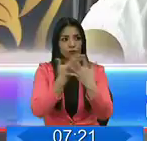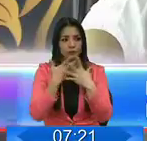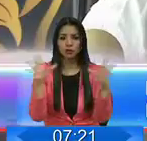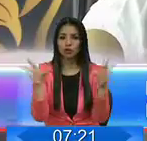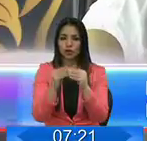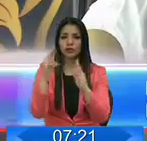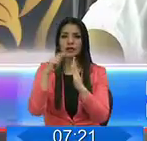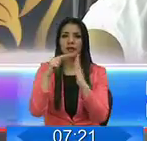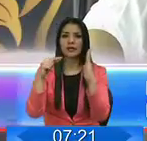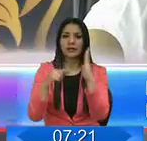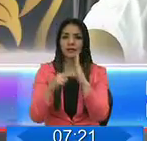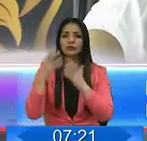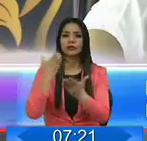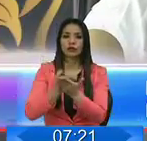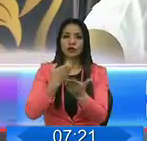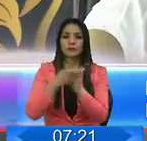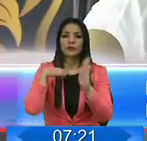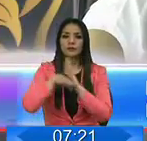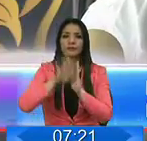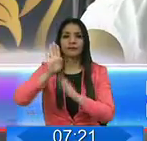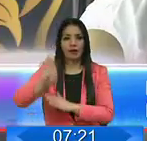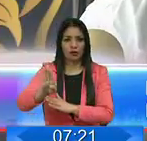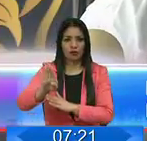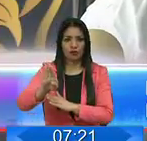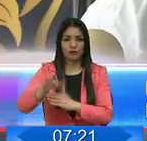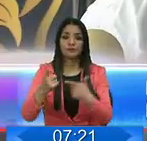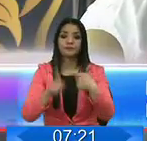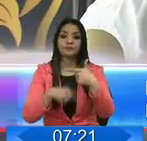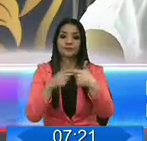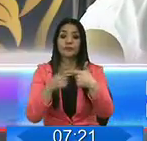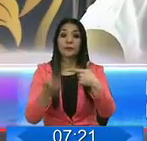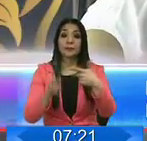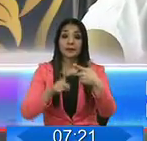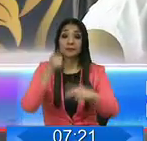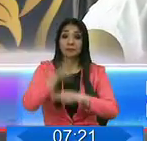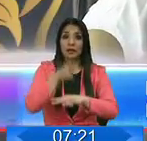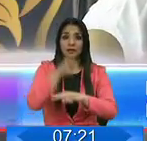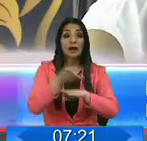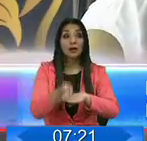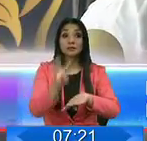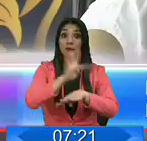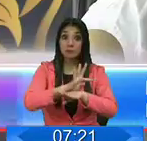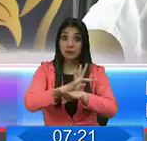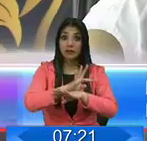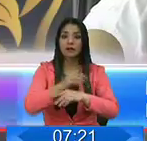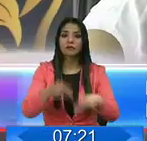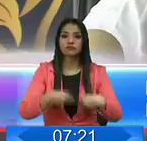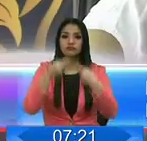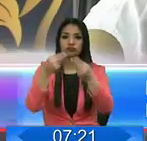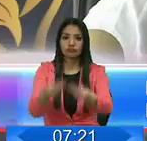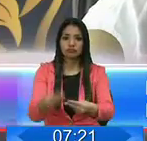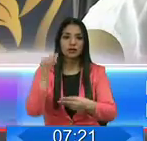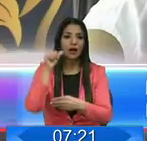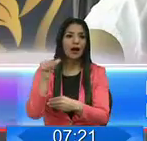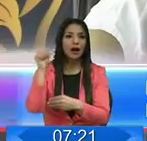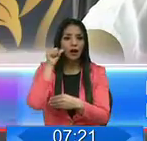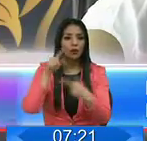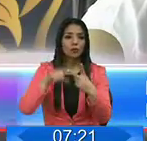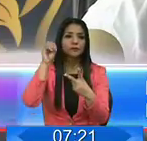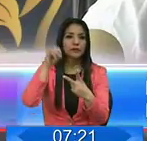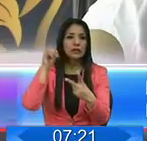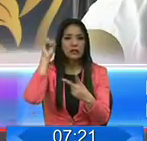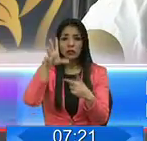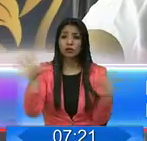registros económicos bancarios y se dispone asimismo que la Asamblea Nacional remita los audios, videos,